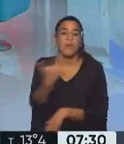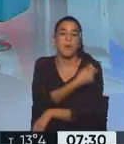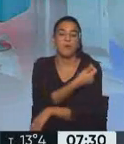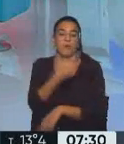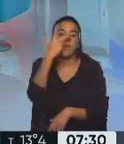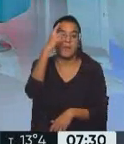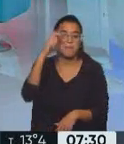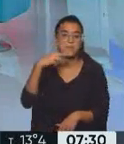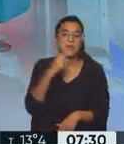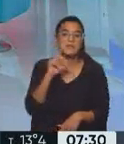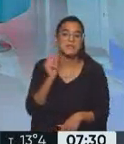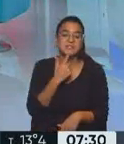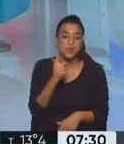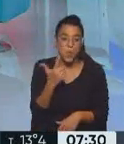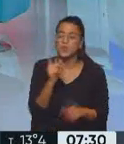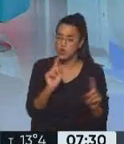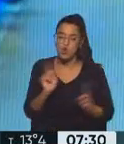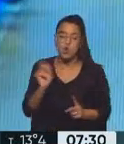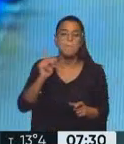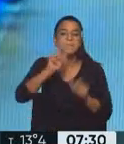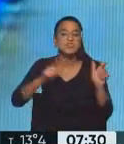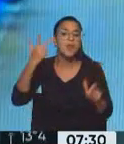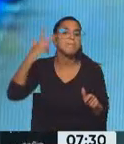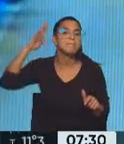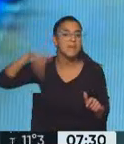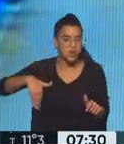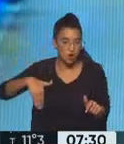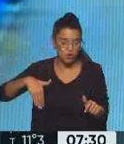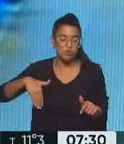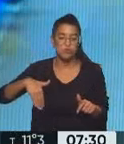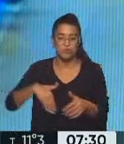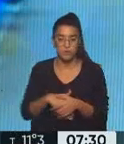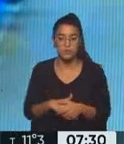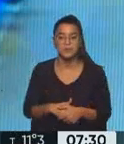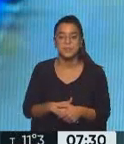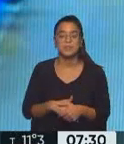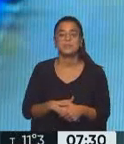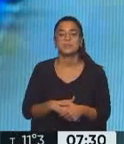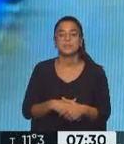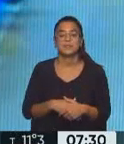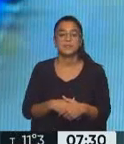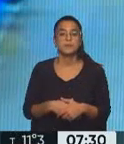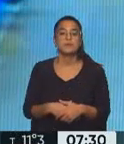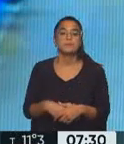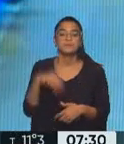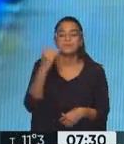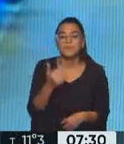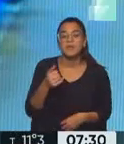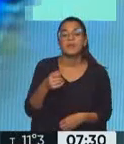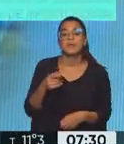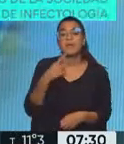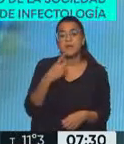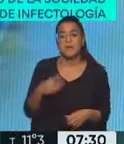contra la hepatitis no no estamos hablando de personas menores de edad que digamos tienen una inflamación